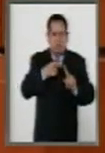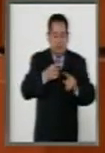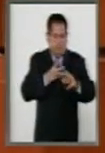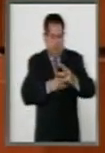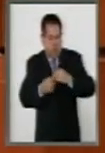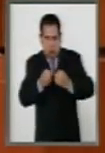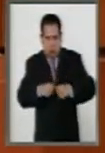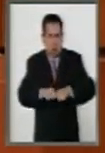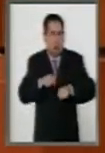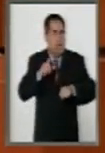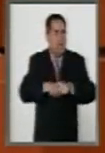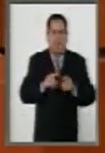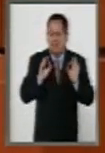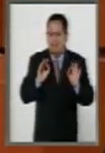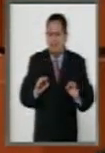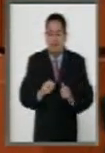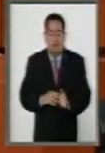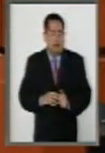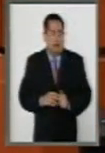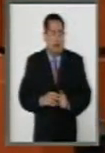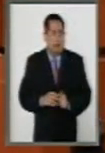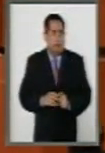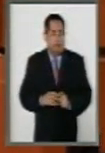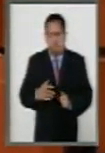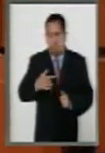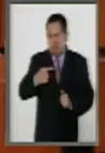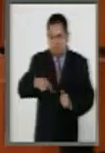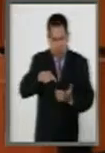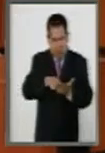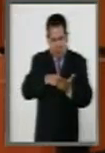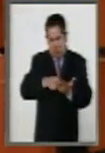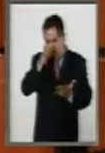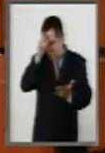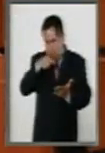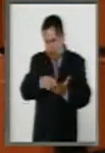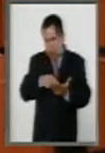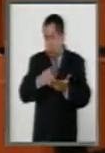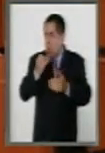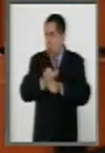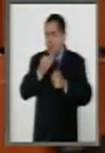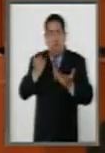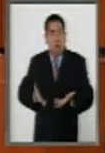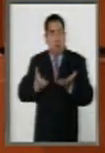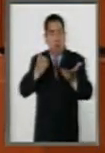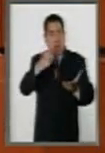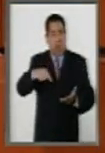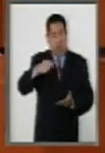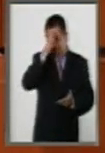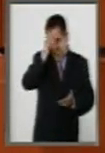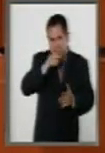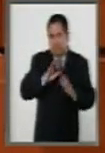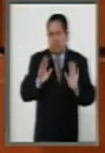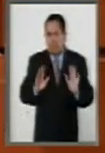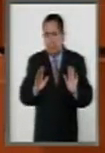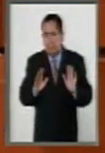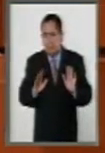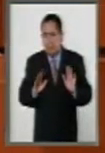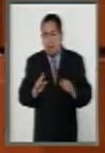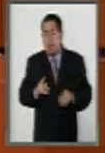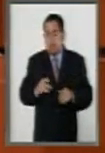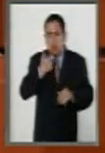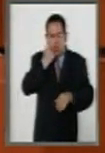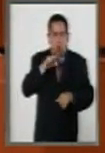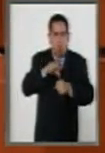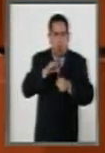reinserción social. Aunque estamos de acuerdo con el dictamen que se somete a consideración, no queremos votar sin hacer